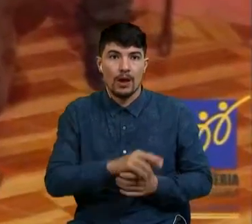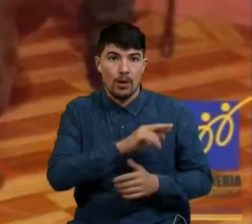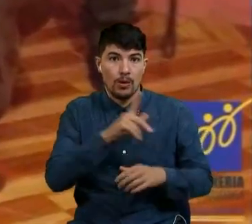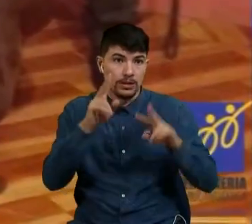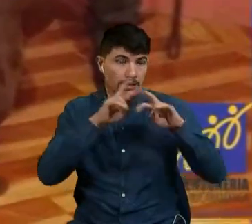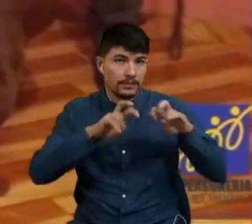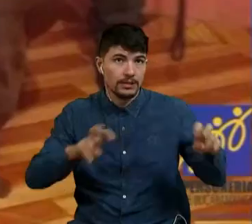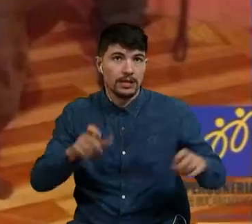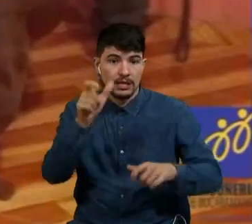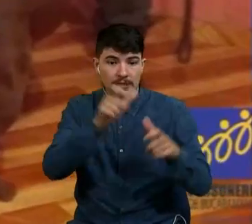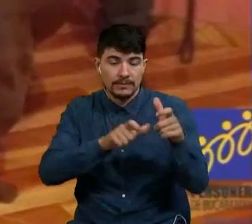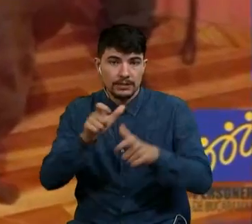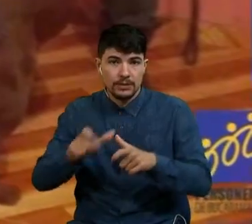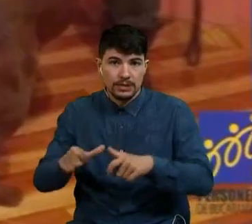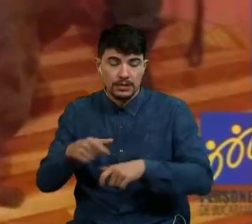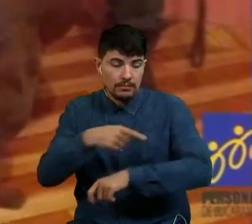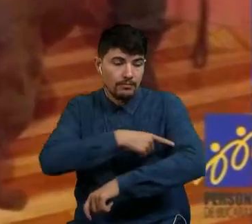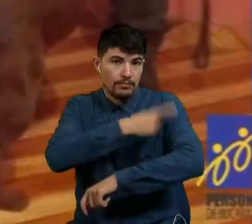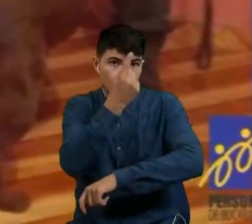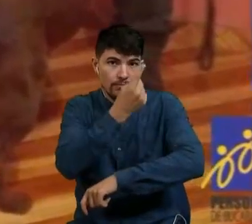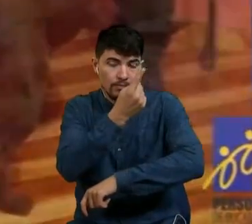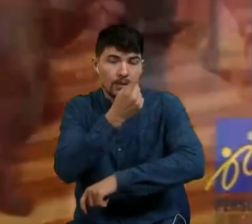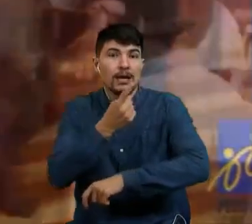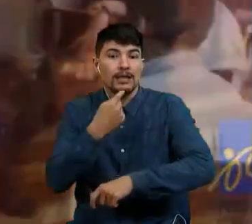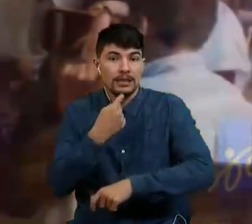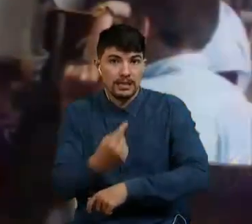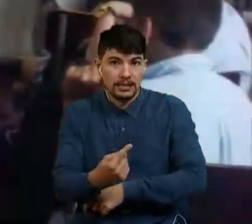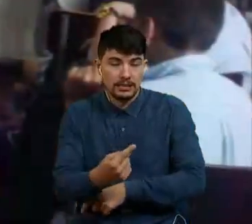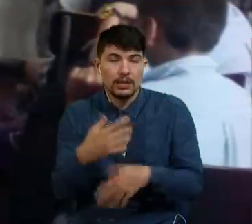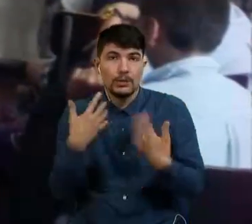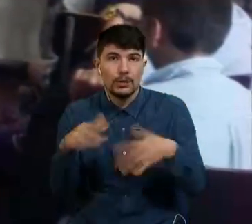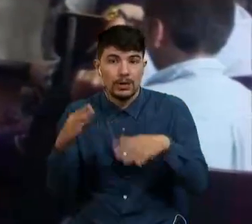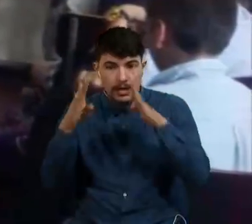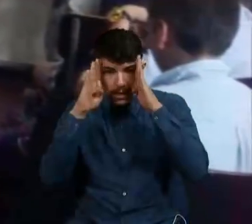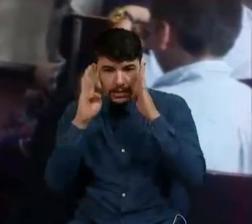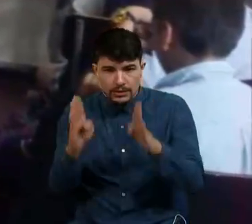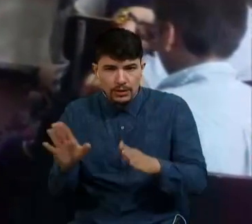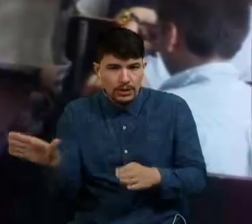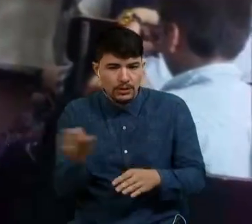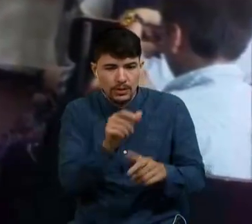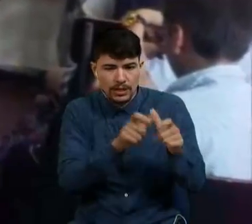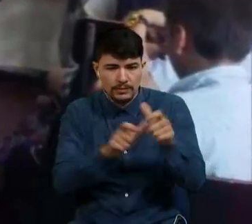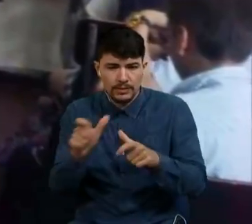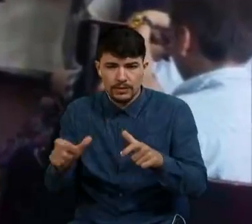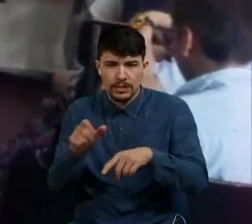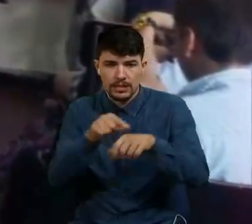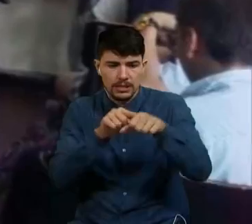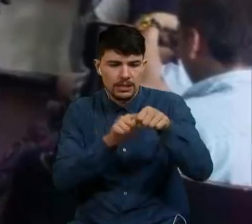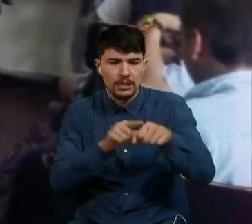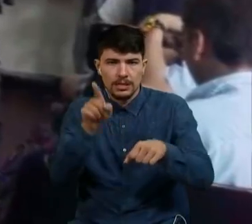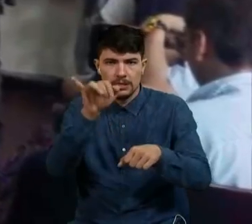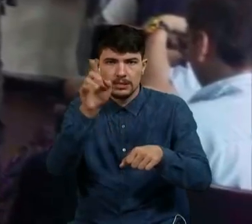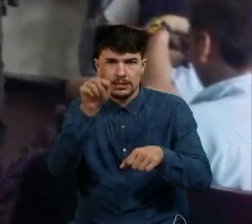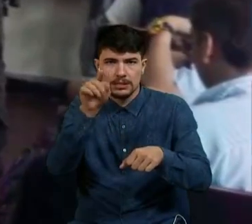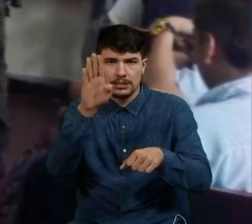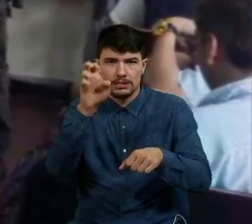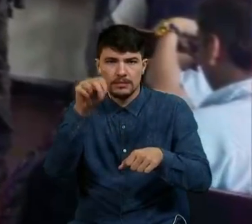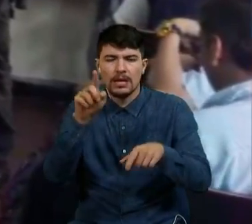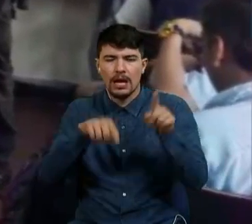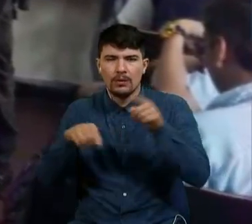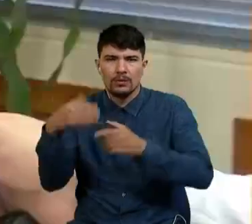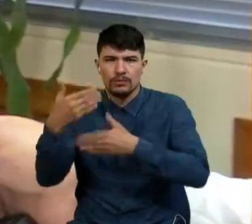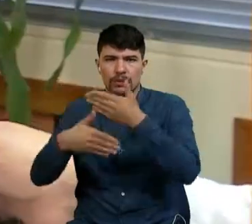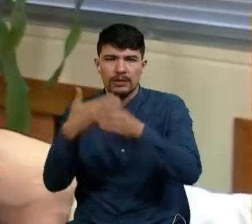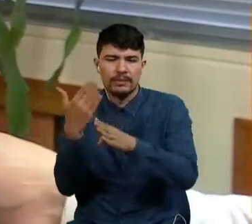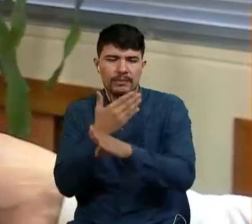operativos la personaría de bucaramanga determinó que en la atención a los usuarios del sisbén se presentan algunas deficiencias